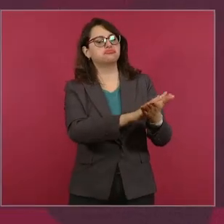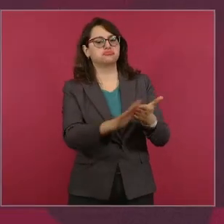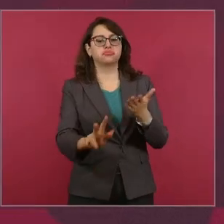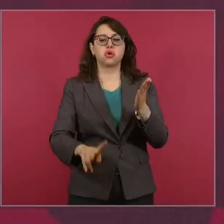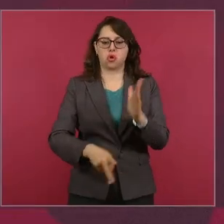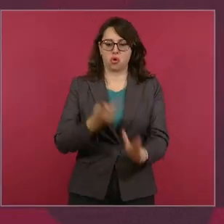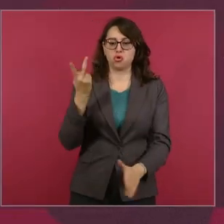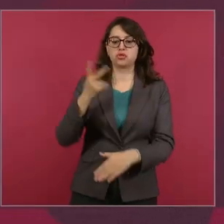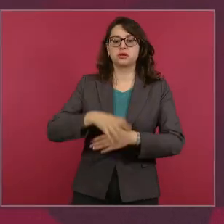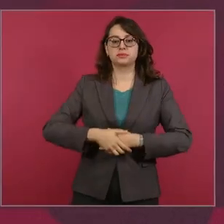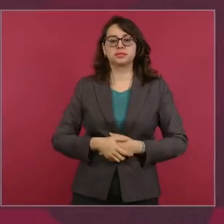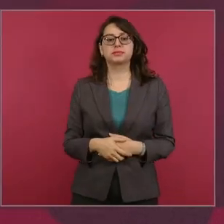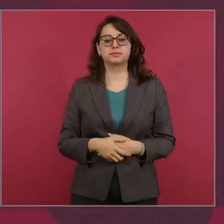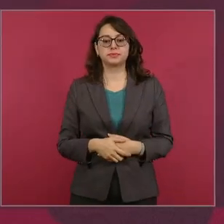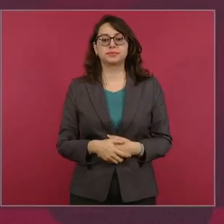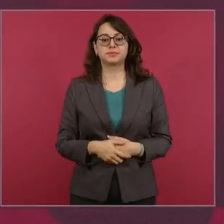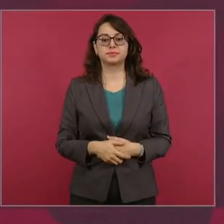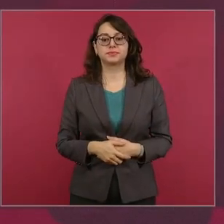se terminan ya